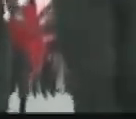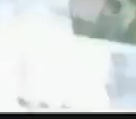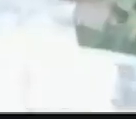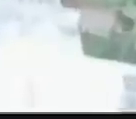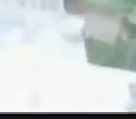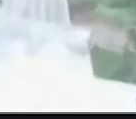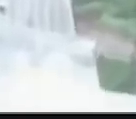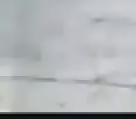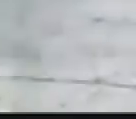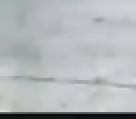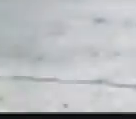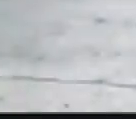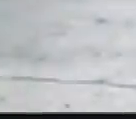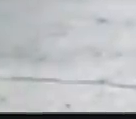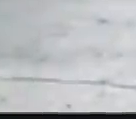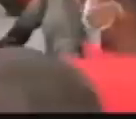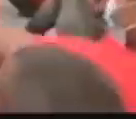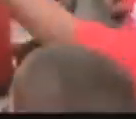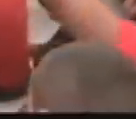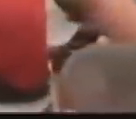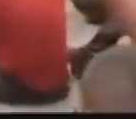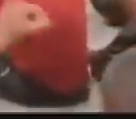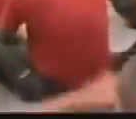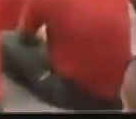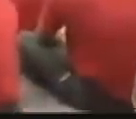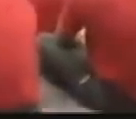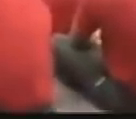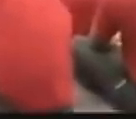a 8 años de su siembra.